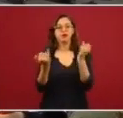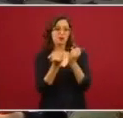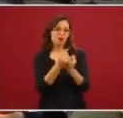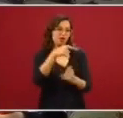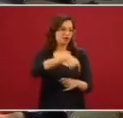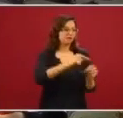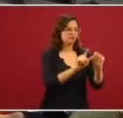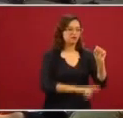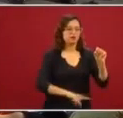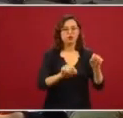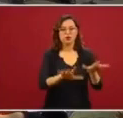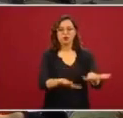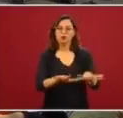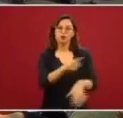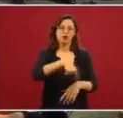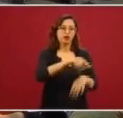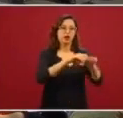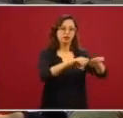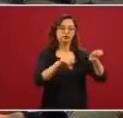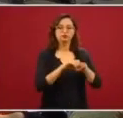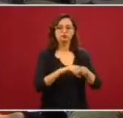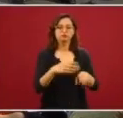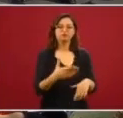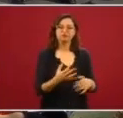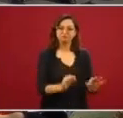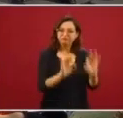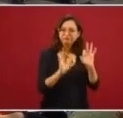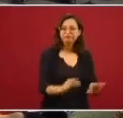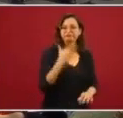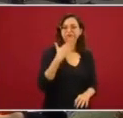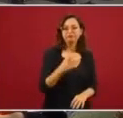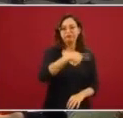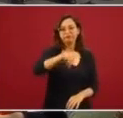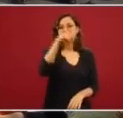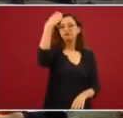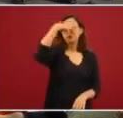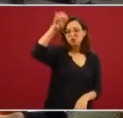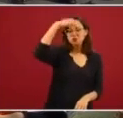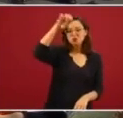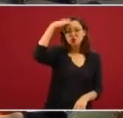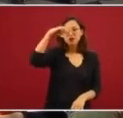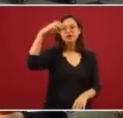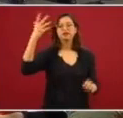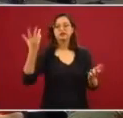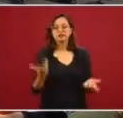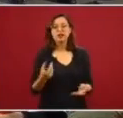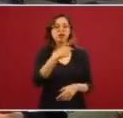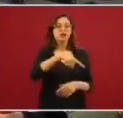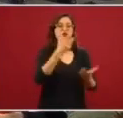un equipo en donde se cuenta con las capacidades de gente con experiencia que vivieron la